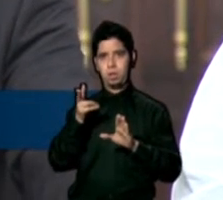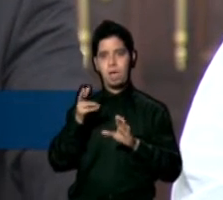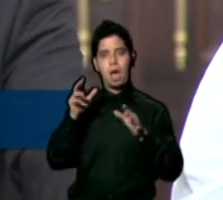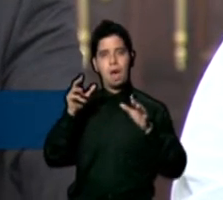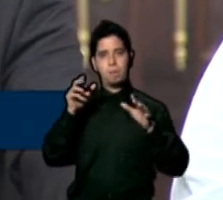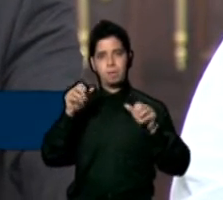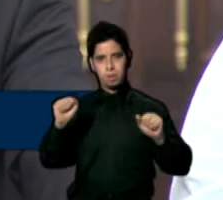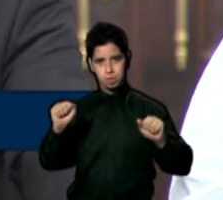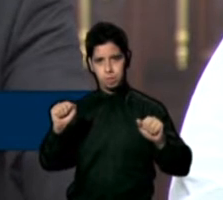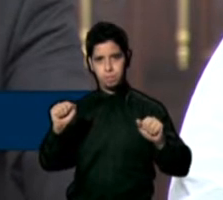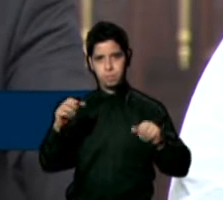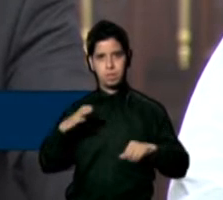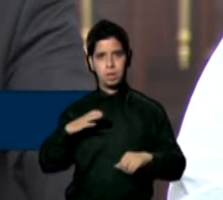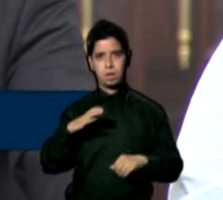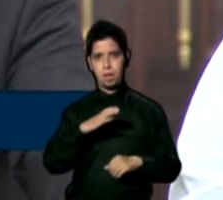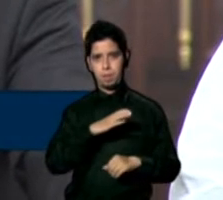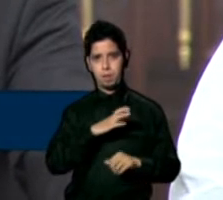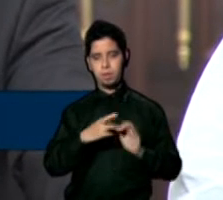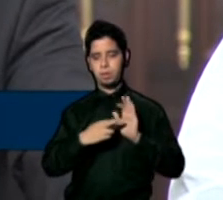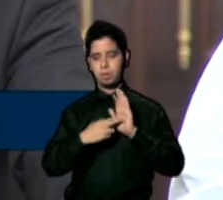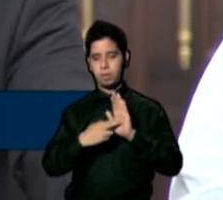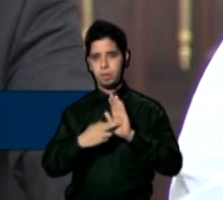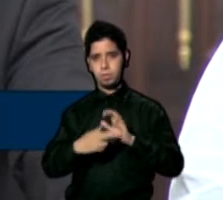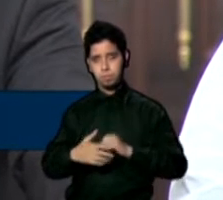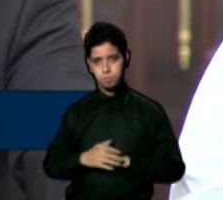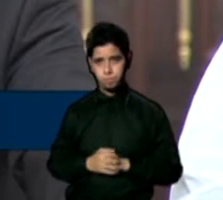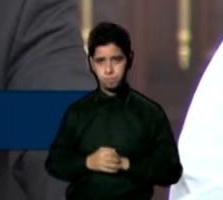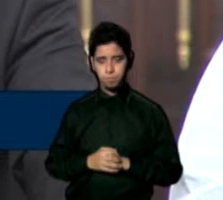la Cámara de Representantes.